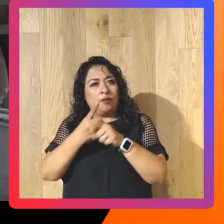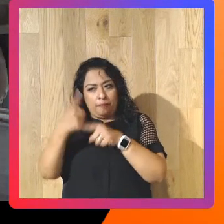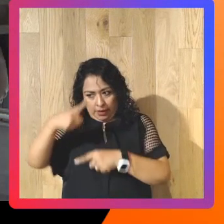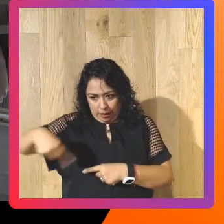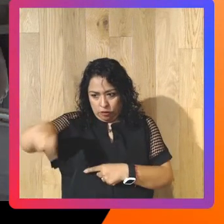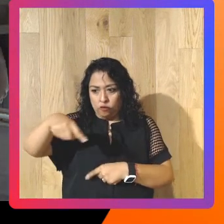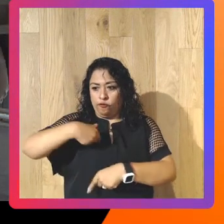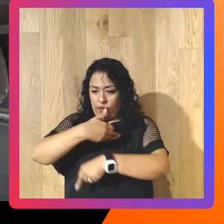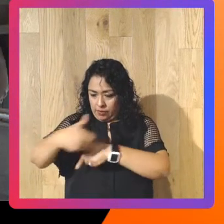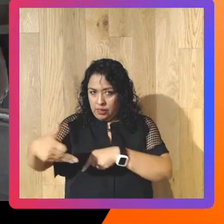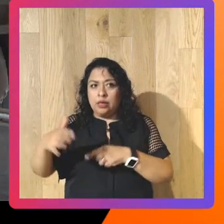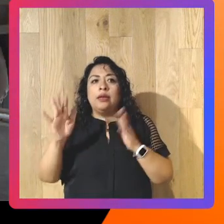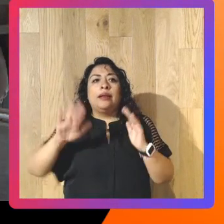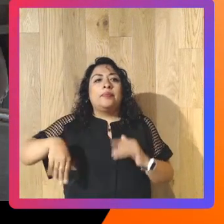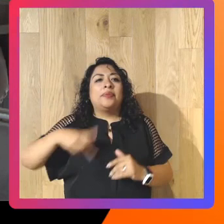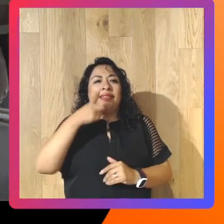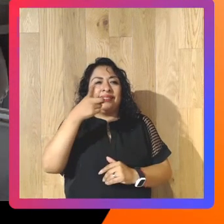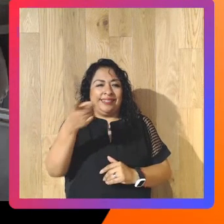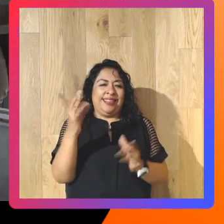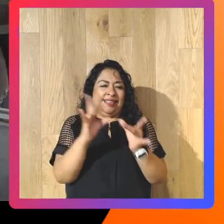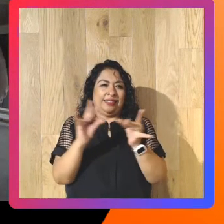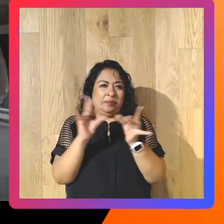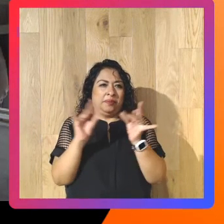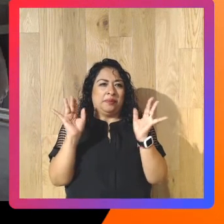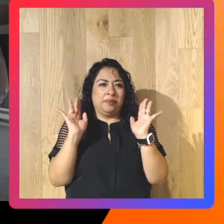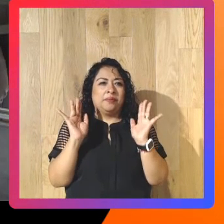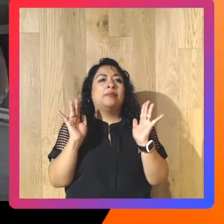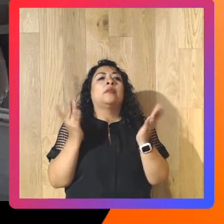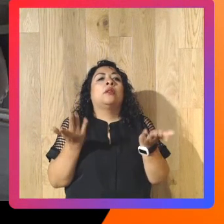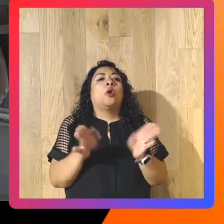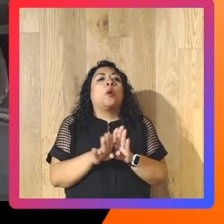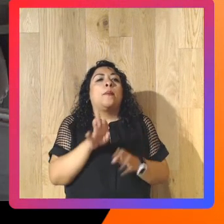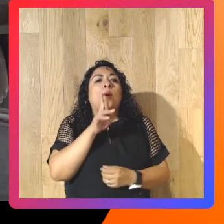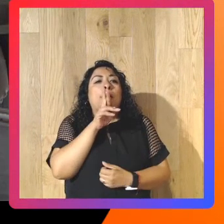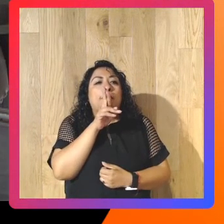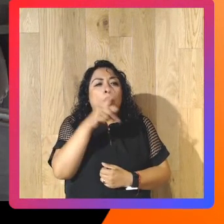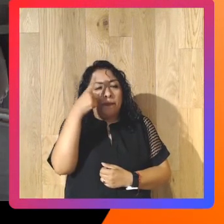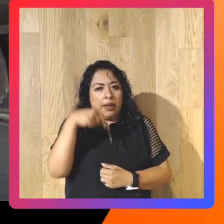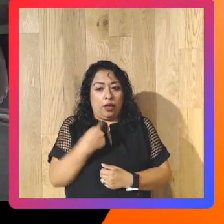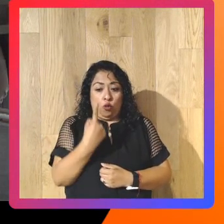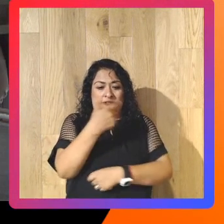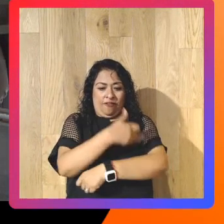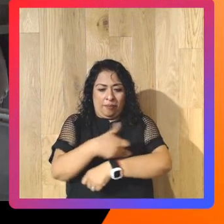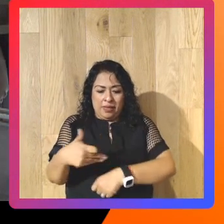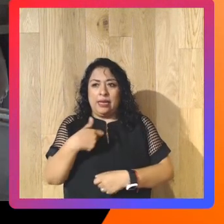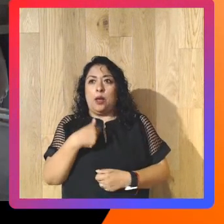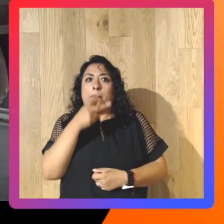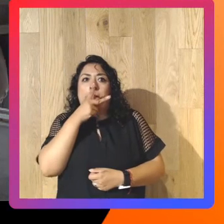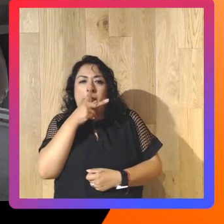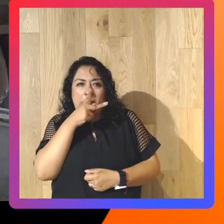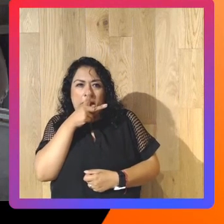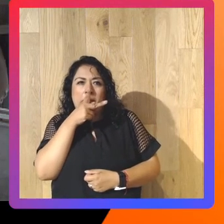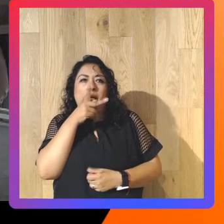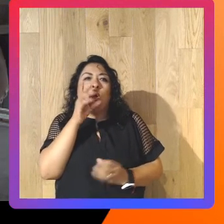y para sus familias. Como les decía en el discurso anterior, qué mejor que para una familia, para un padre de familia